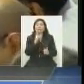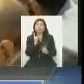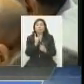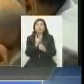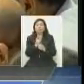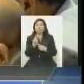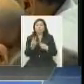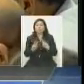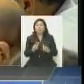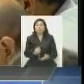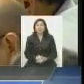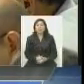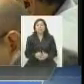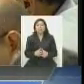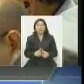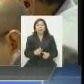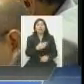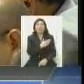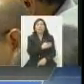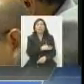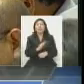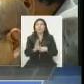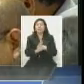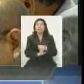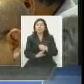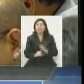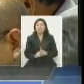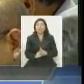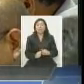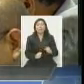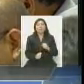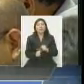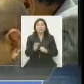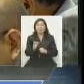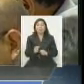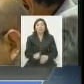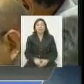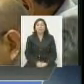y visitar in situ este lugar a favor de garantizar y cautelar los derechos de